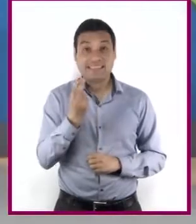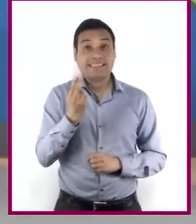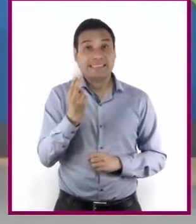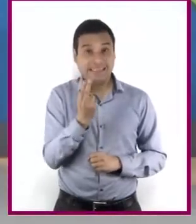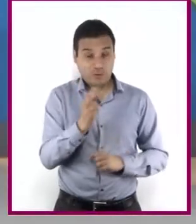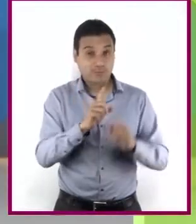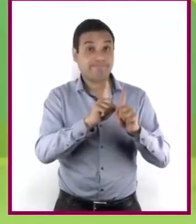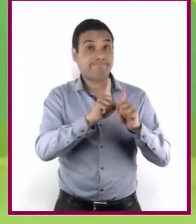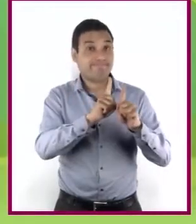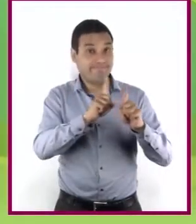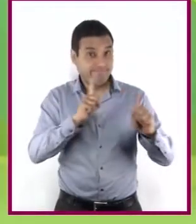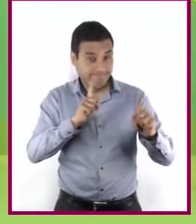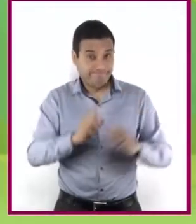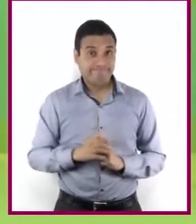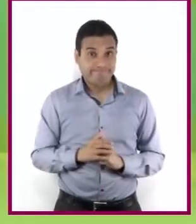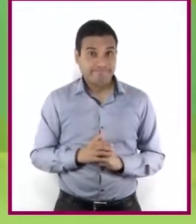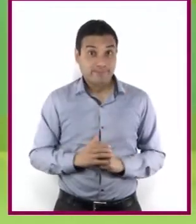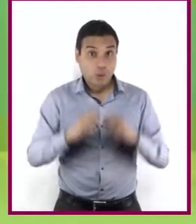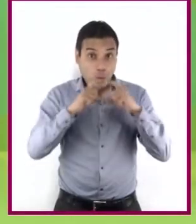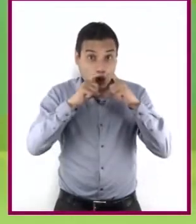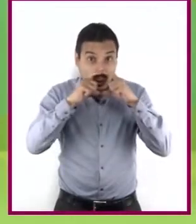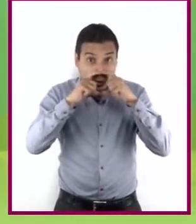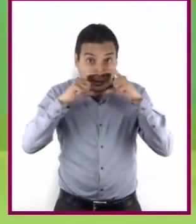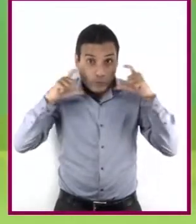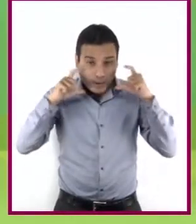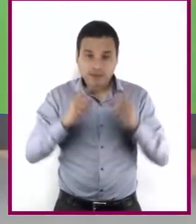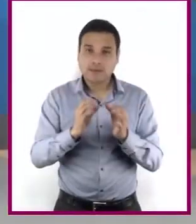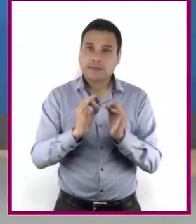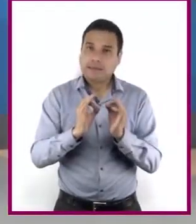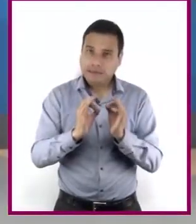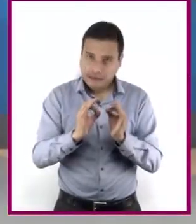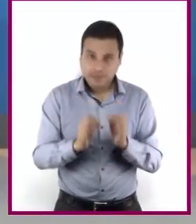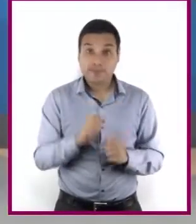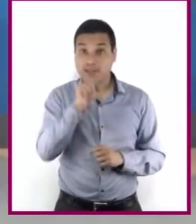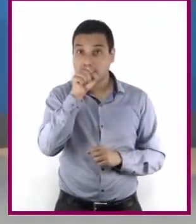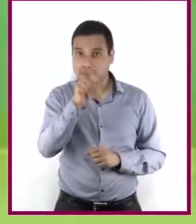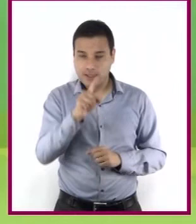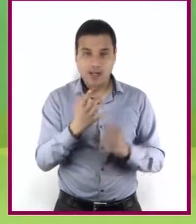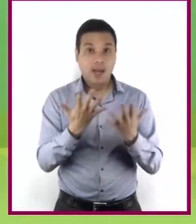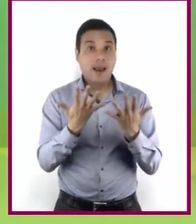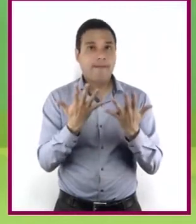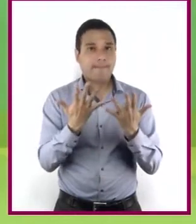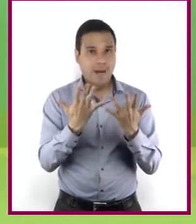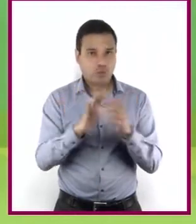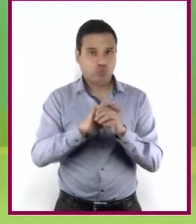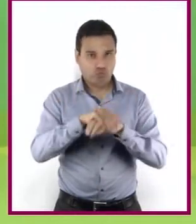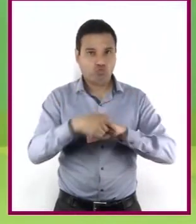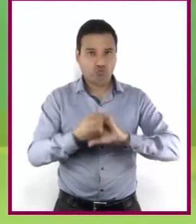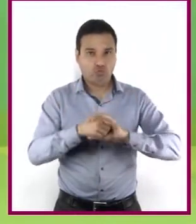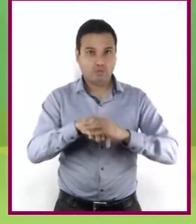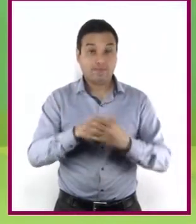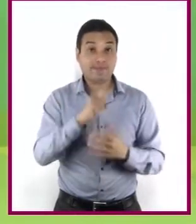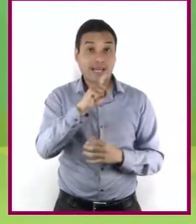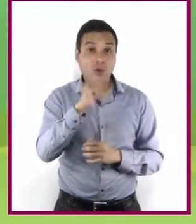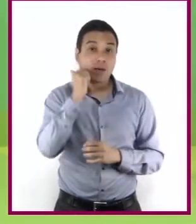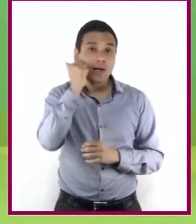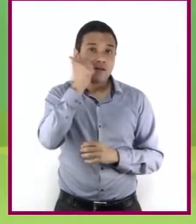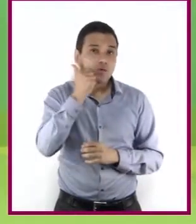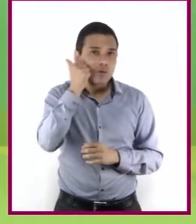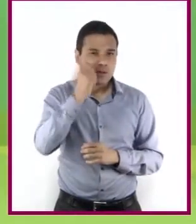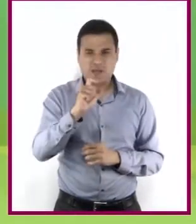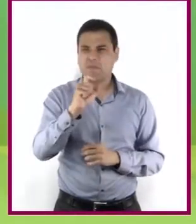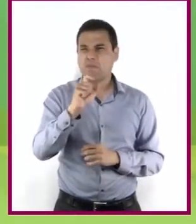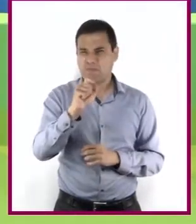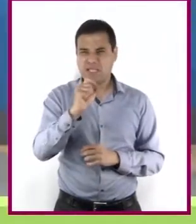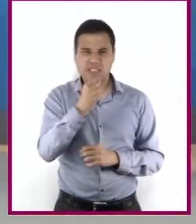distancia y usar de forma correcta el cubrebocas y lavarse constantemente las manos con agua y jabón durante al menos